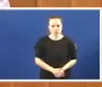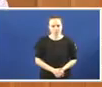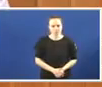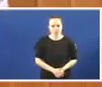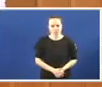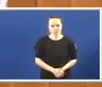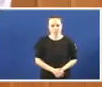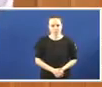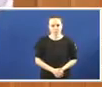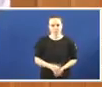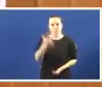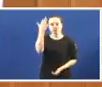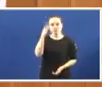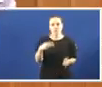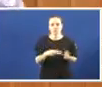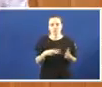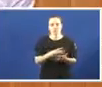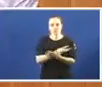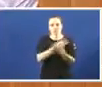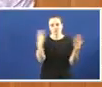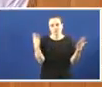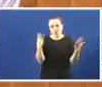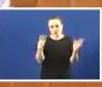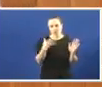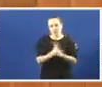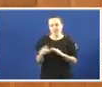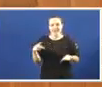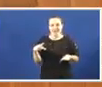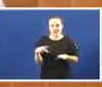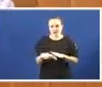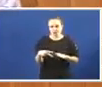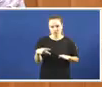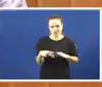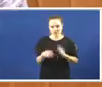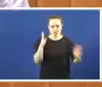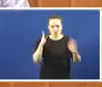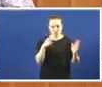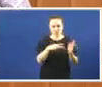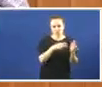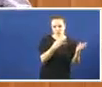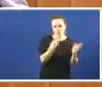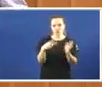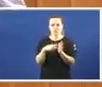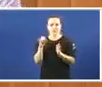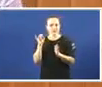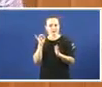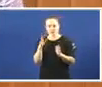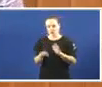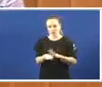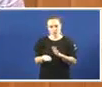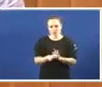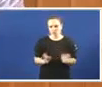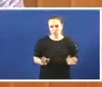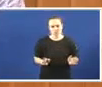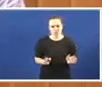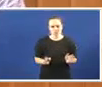O orzamento do ano 2018 ven a consolidar os recortes aplicados no período 2009-2014, dándolle continuidade